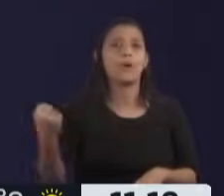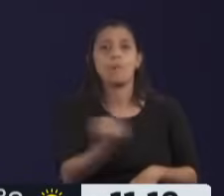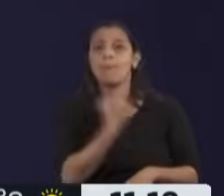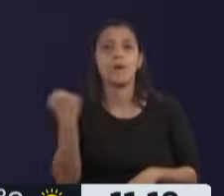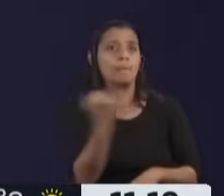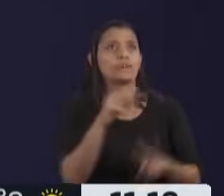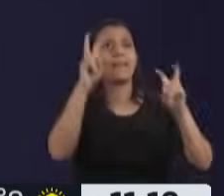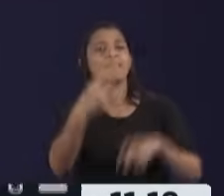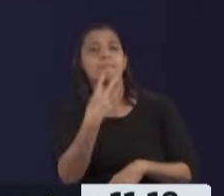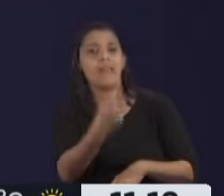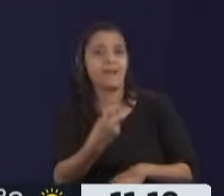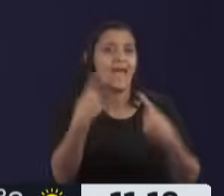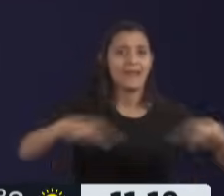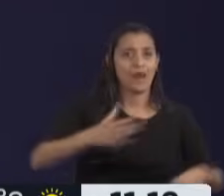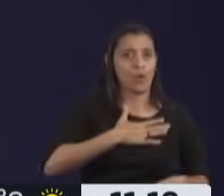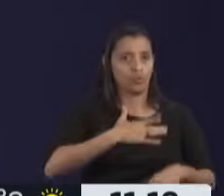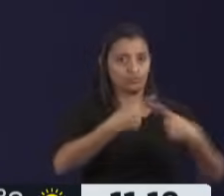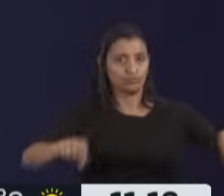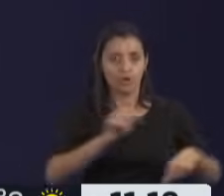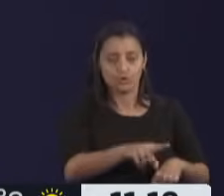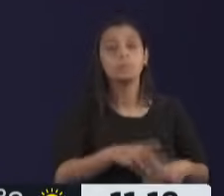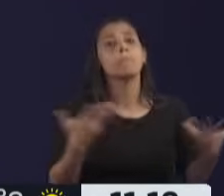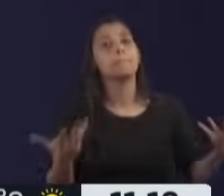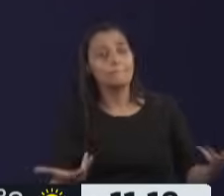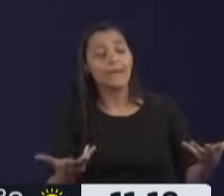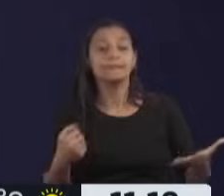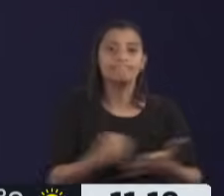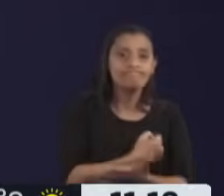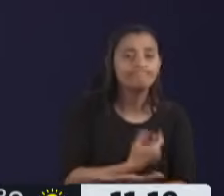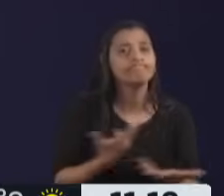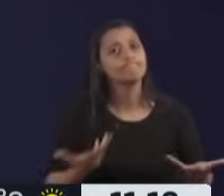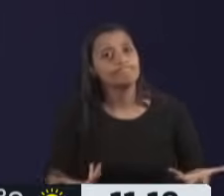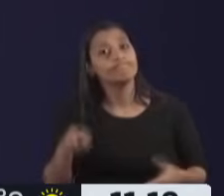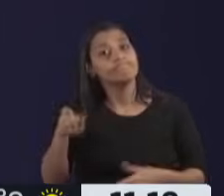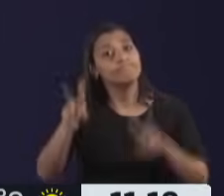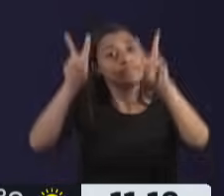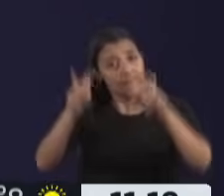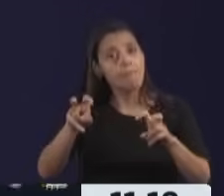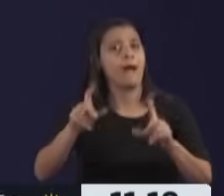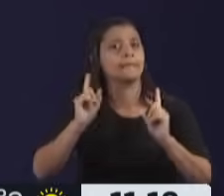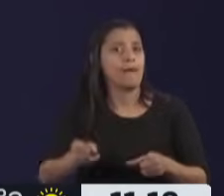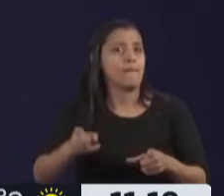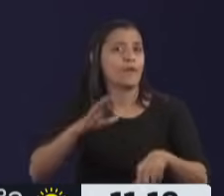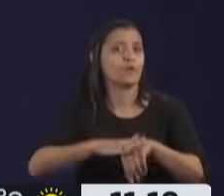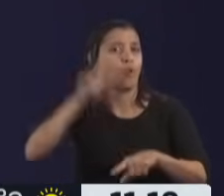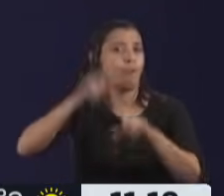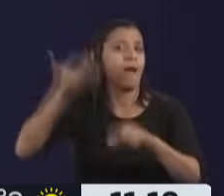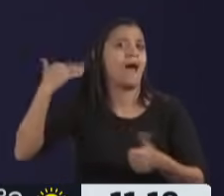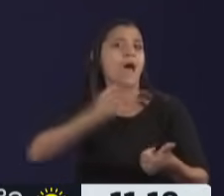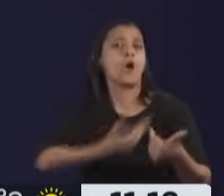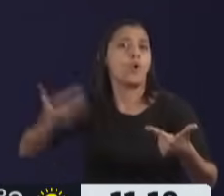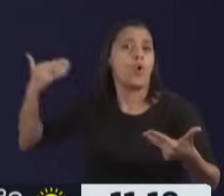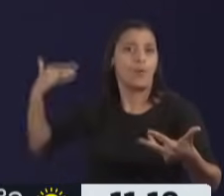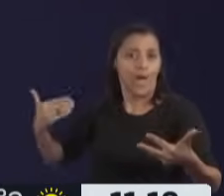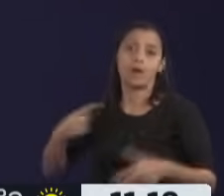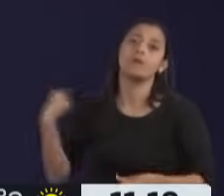importante en términos de recursos y que lamentablemente es también parte de la herencia y ya te digo, estamos haciendo